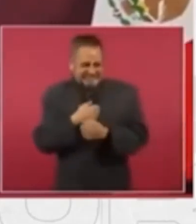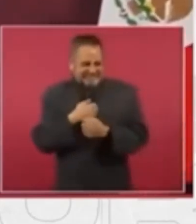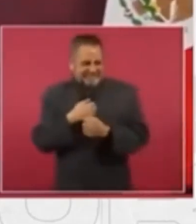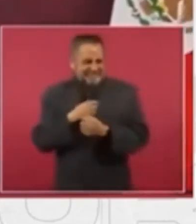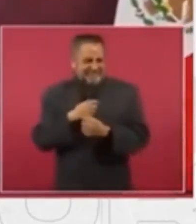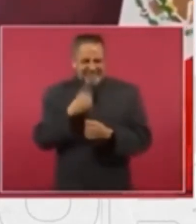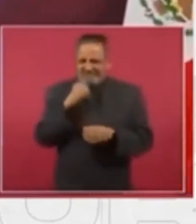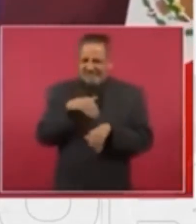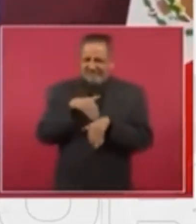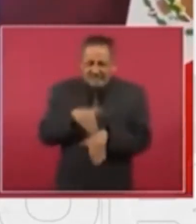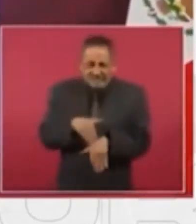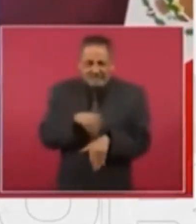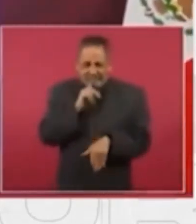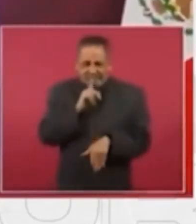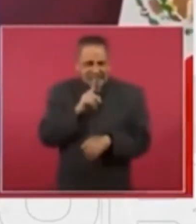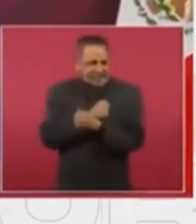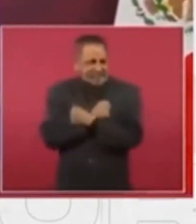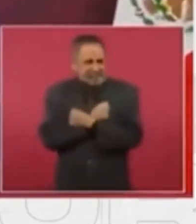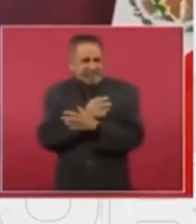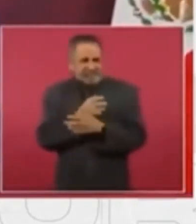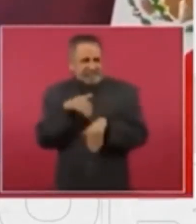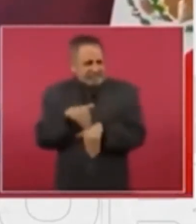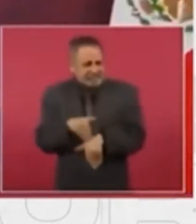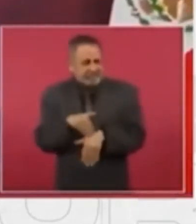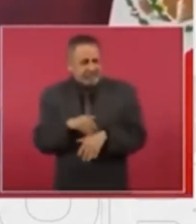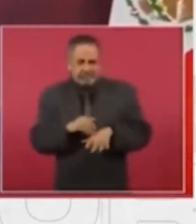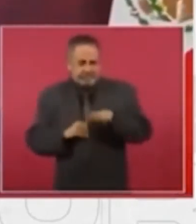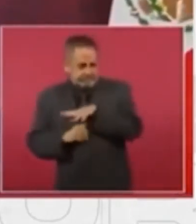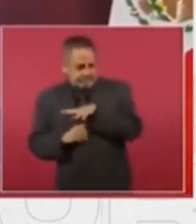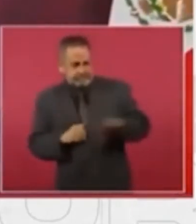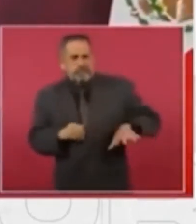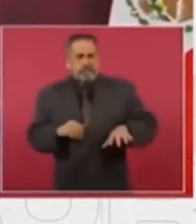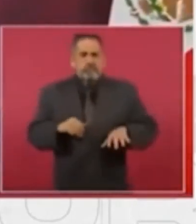de pies y brazos, porque no me dejo,